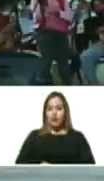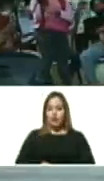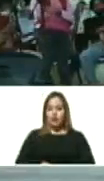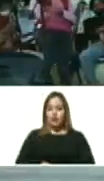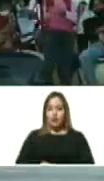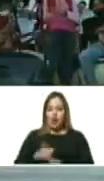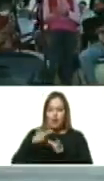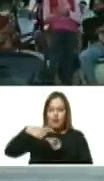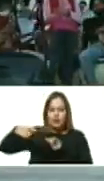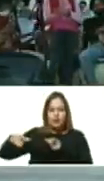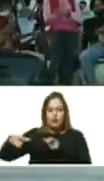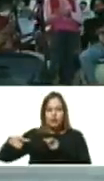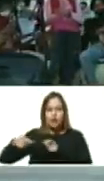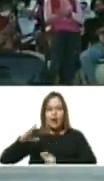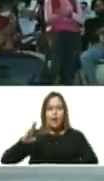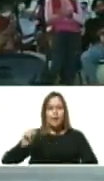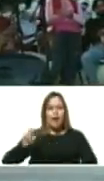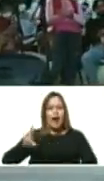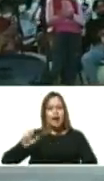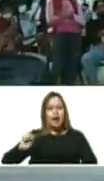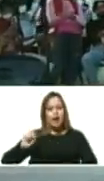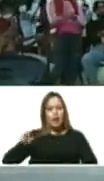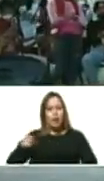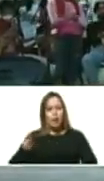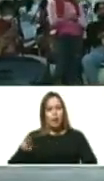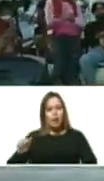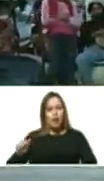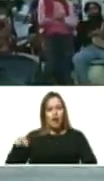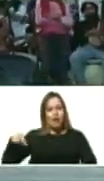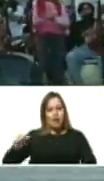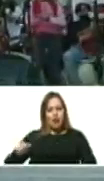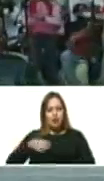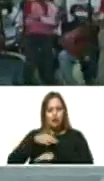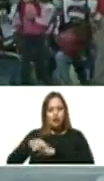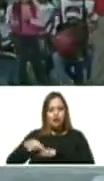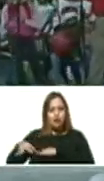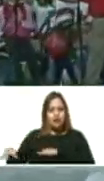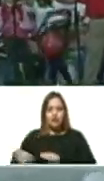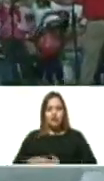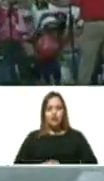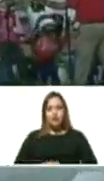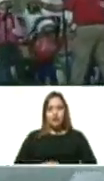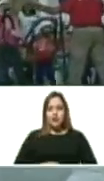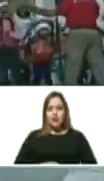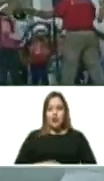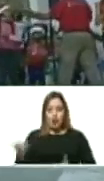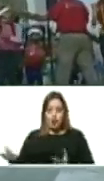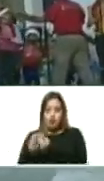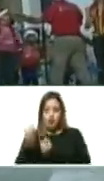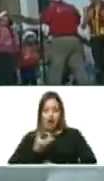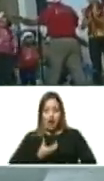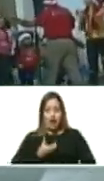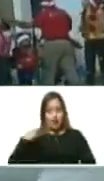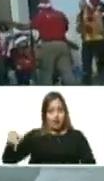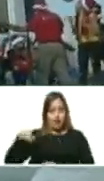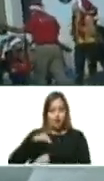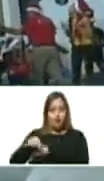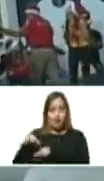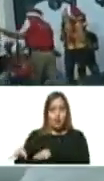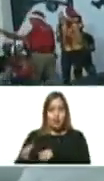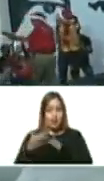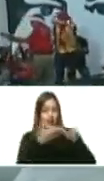de Paraguaná, municipio Carirubana, me acompaña nuestro alcalde del municipio Carirubana, Abel Petit,